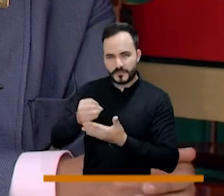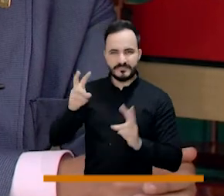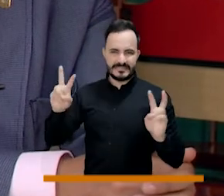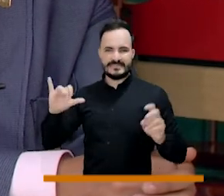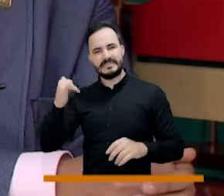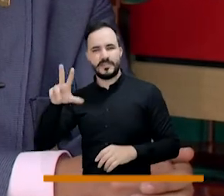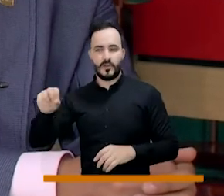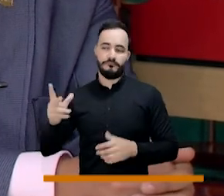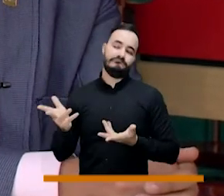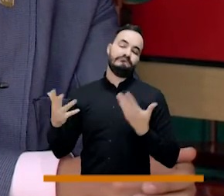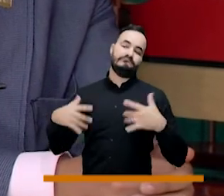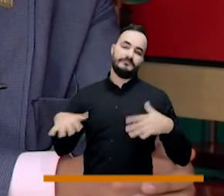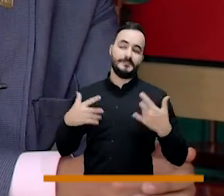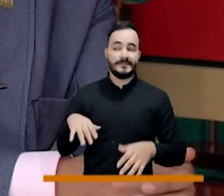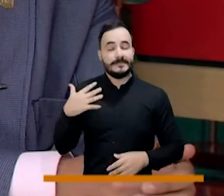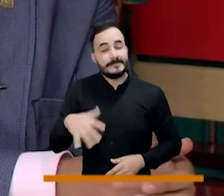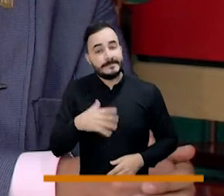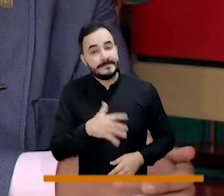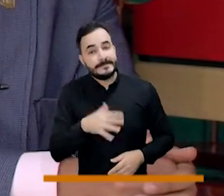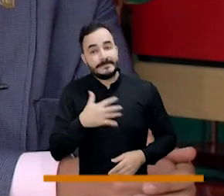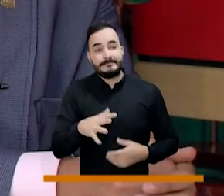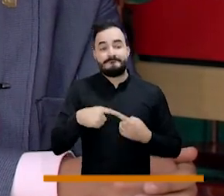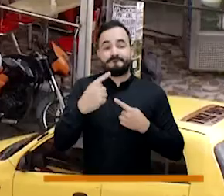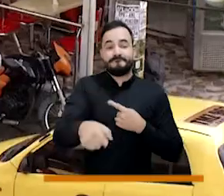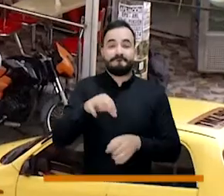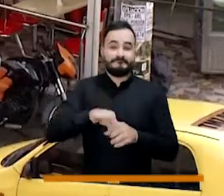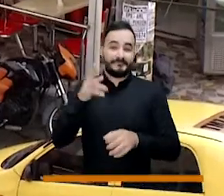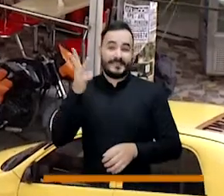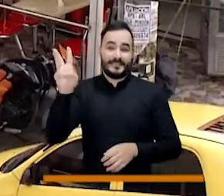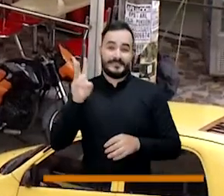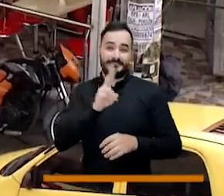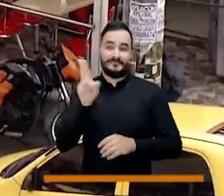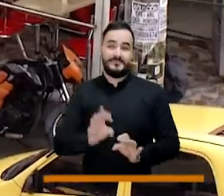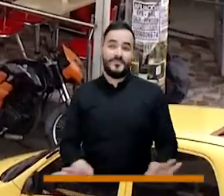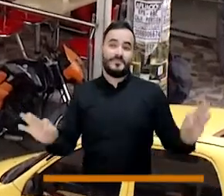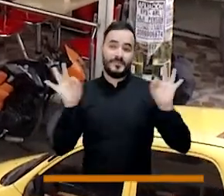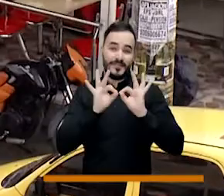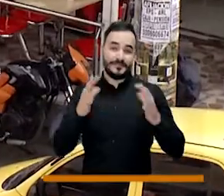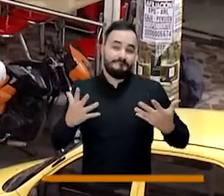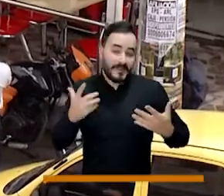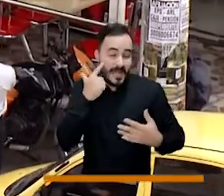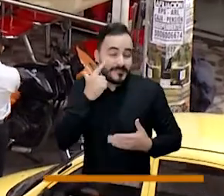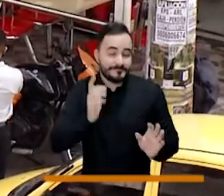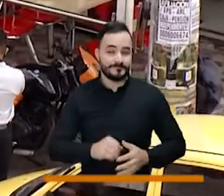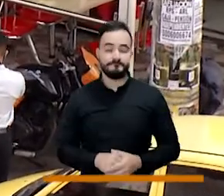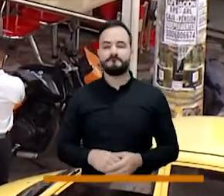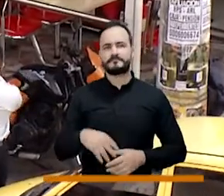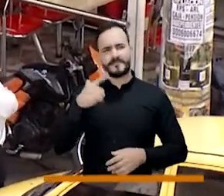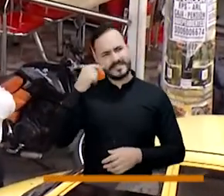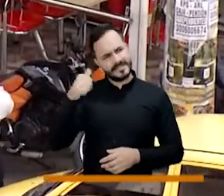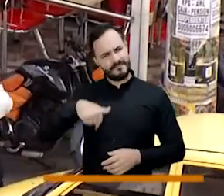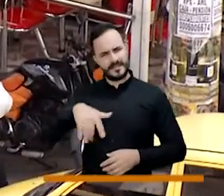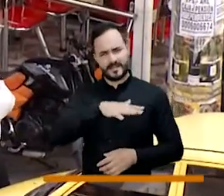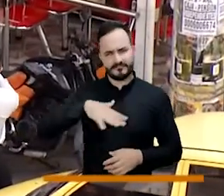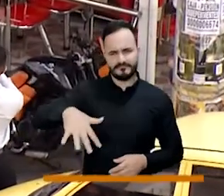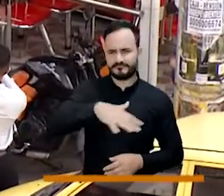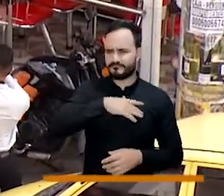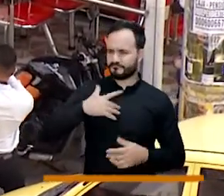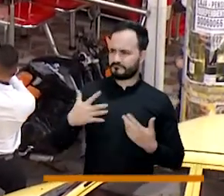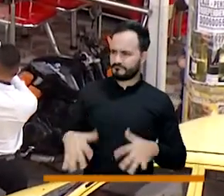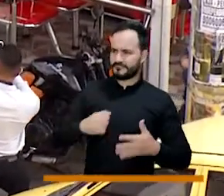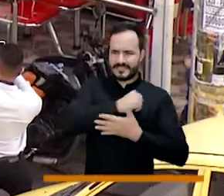serán históricas, muy importante la participación ciudadana. Oiga, qué rico este espacio donde nos encontramos hoy, una esquina llena